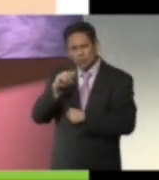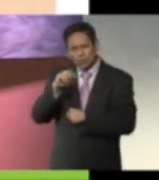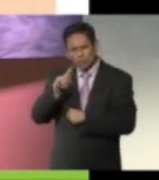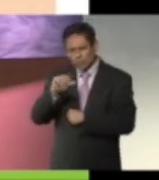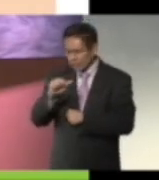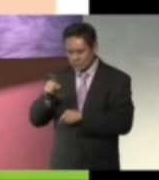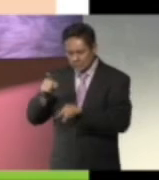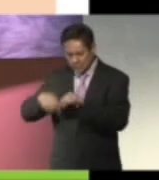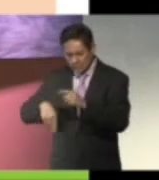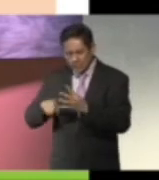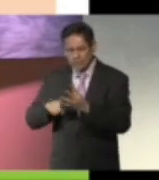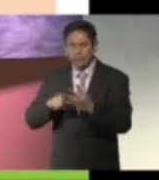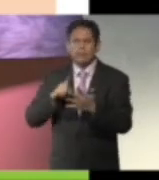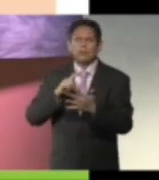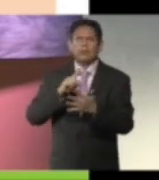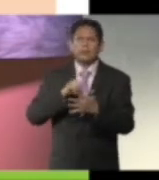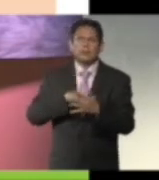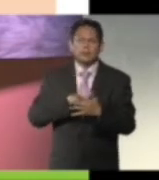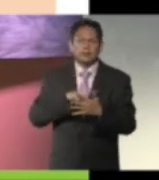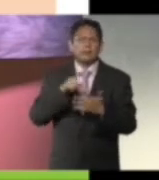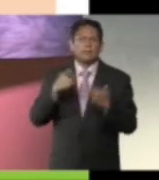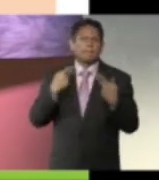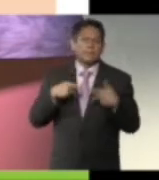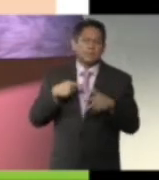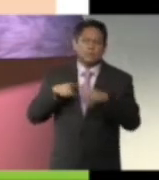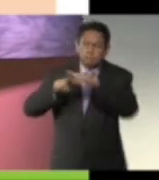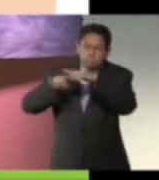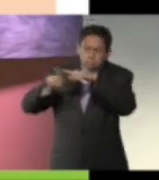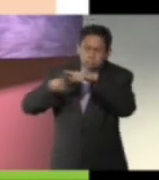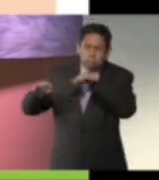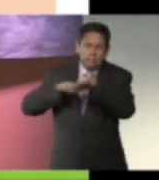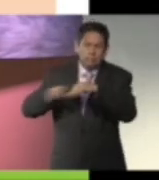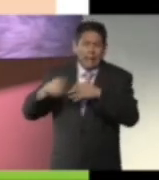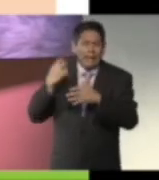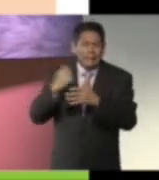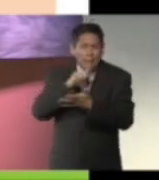la desaparición forzada, perdónenme, de trabajadores migratorios y sus familias, etcétera?